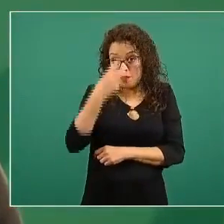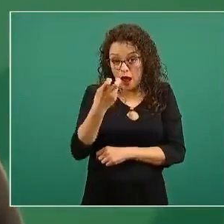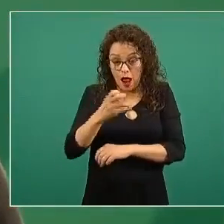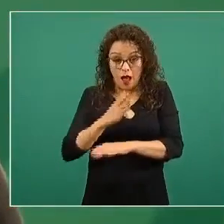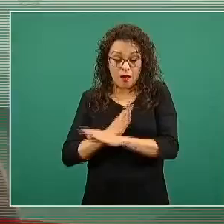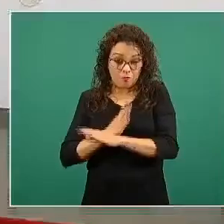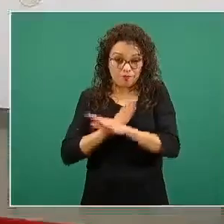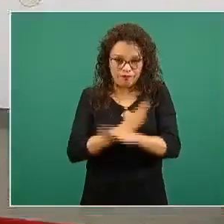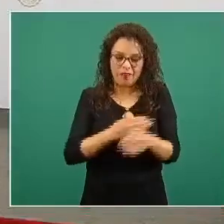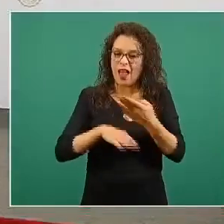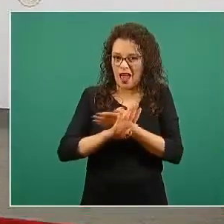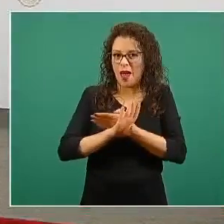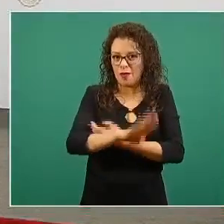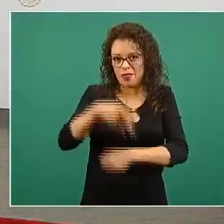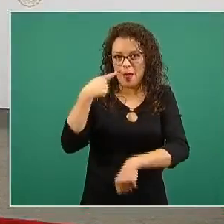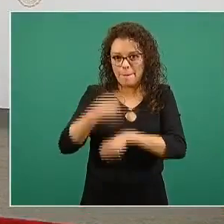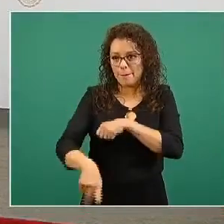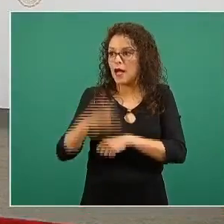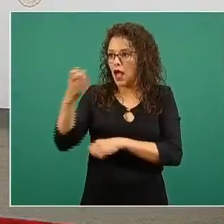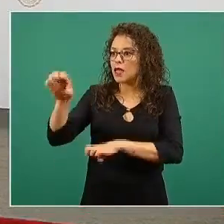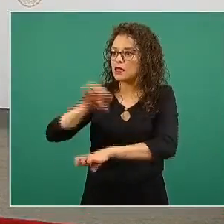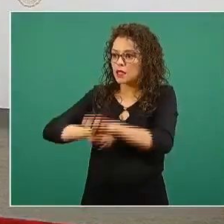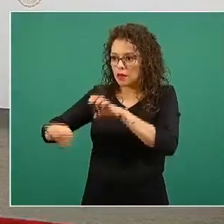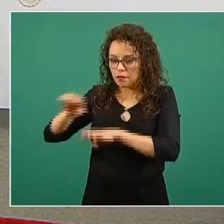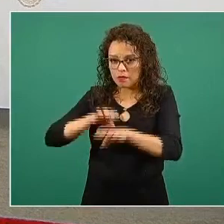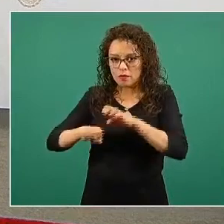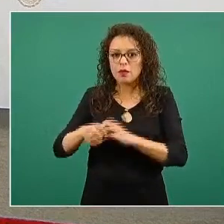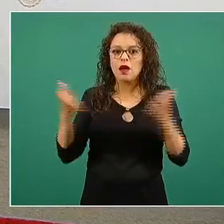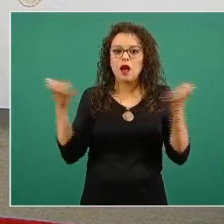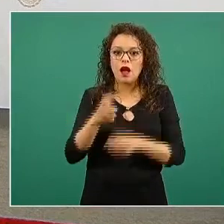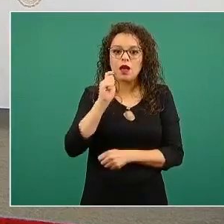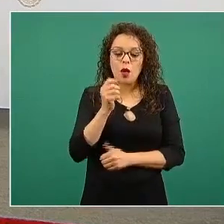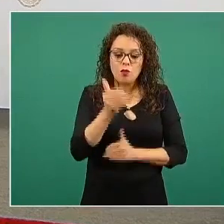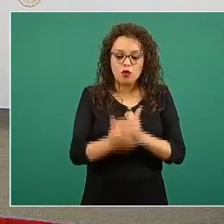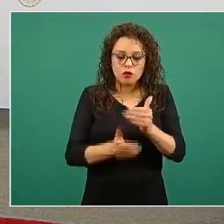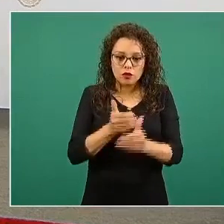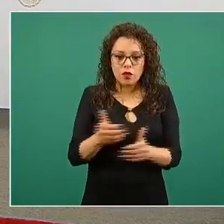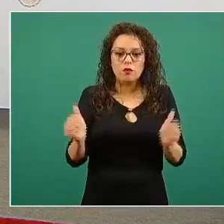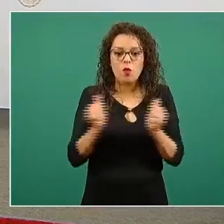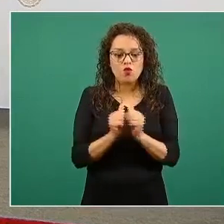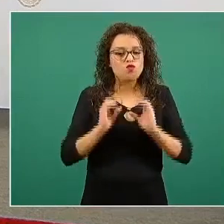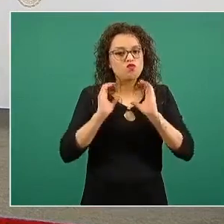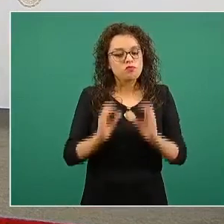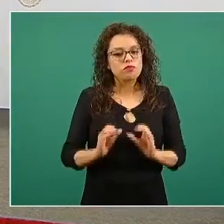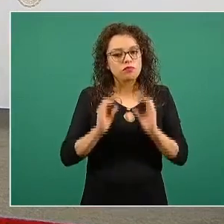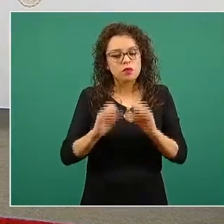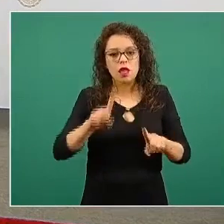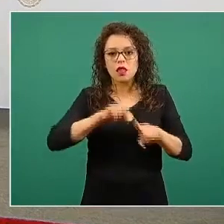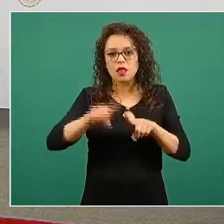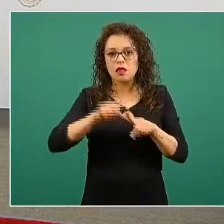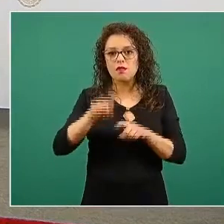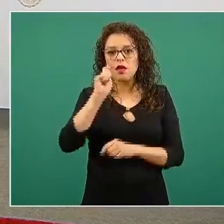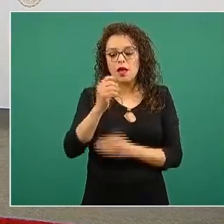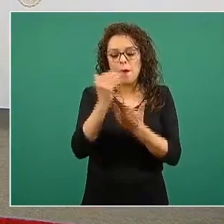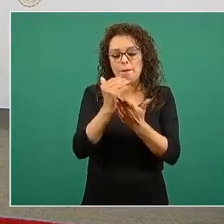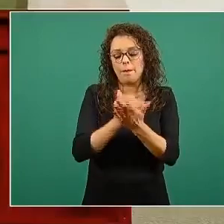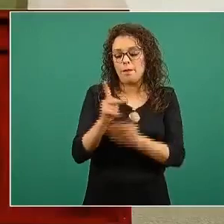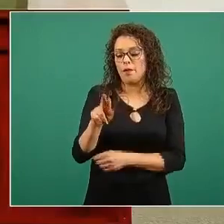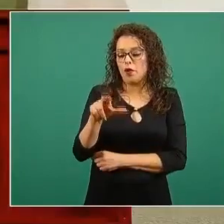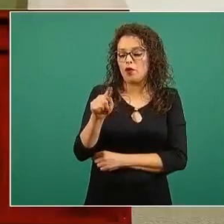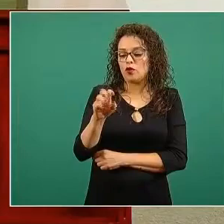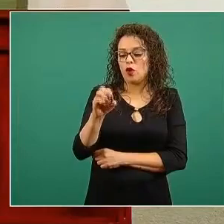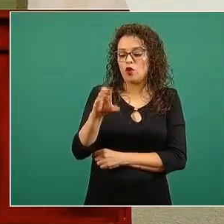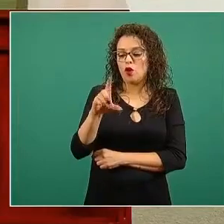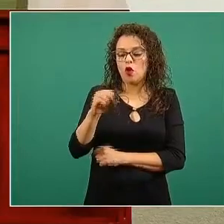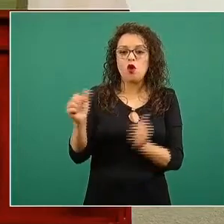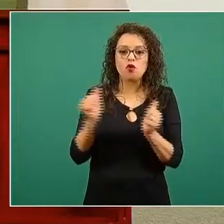riesgos, estas empresas y estas personas llevan a cabo estos procedimientos bajo toda una serie de protocolos de bioseguridad.